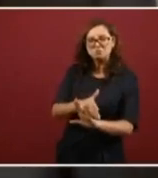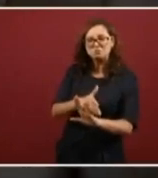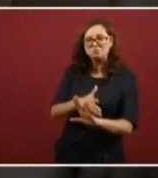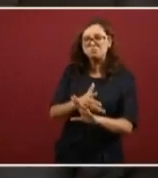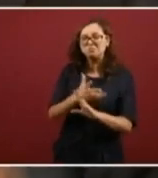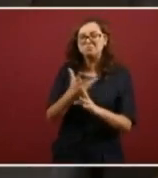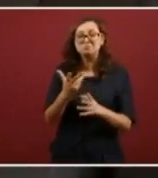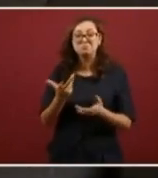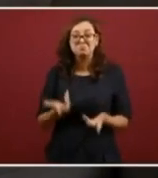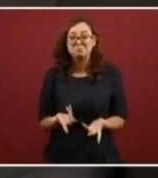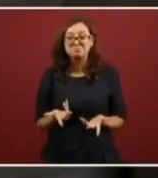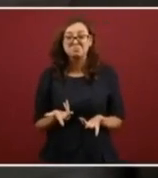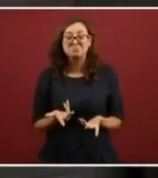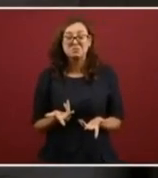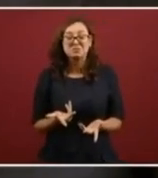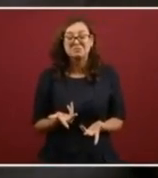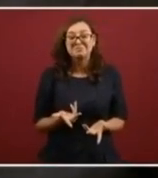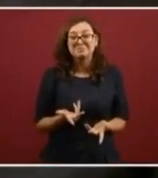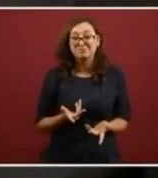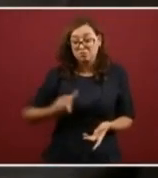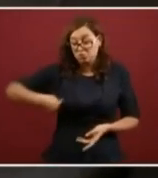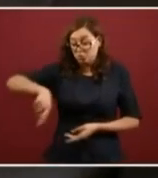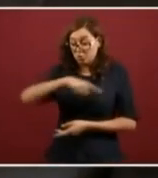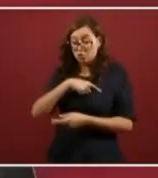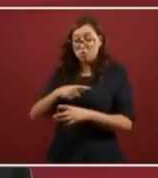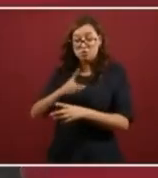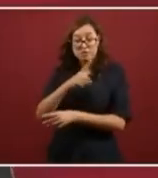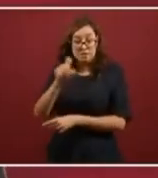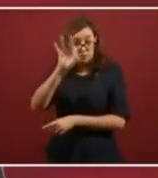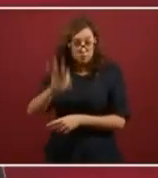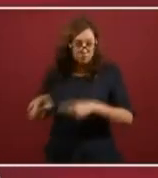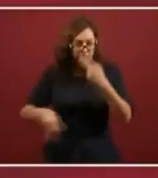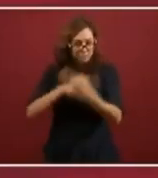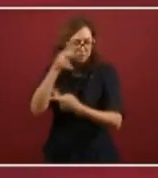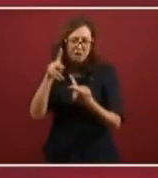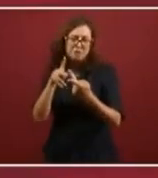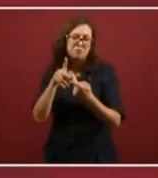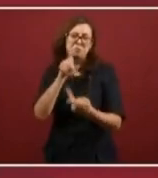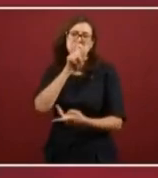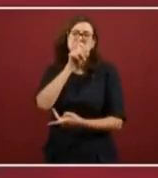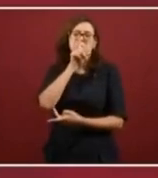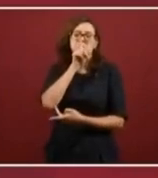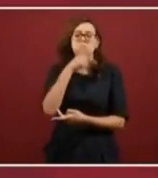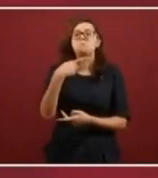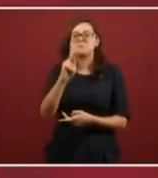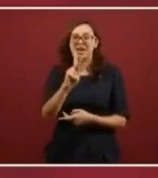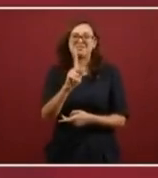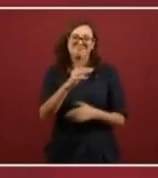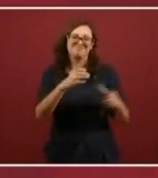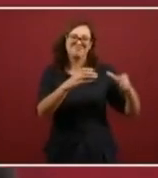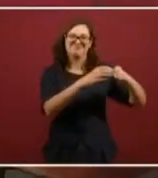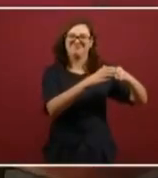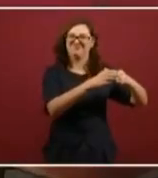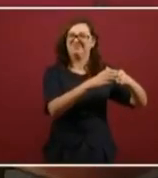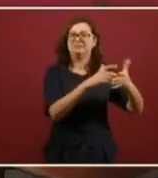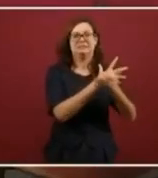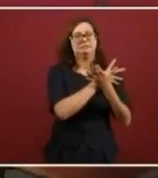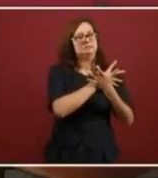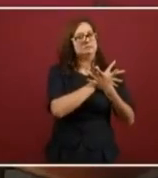No quiere decir que pues todo sea perfecto, pero sí se exagera.